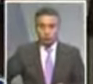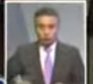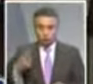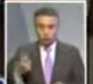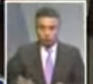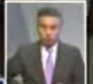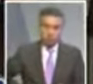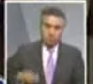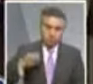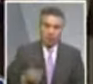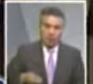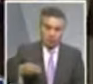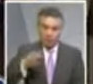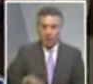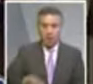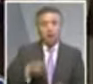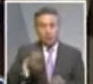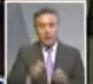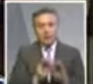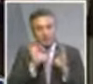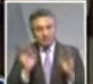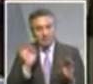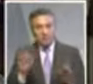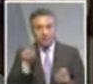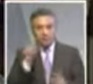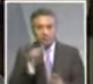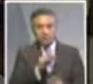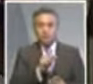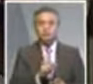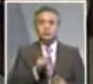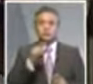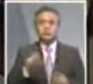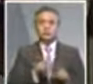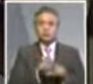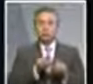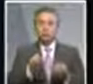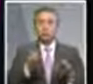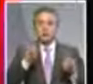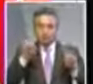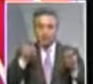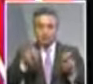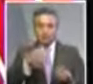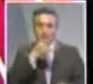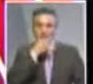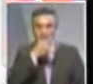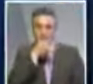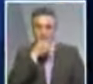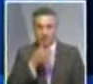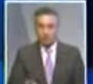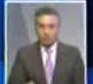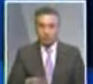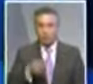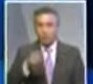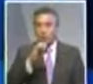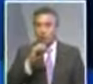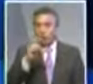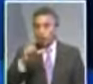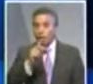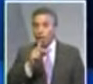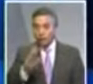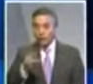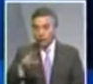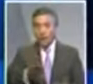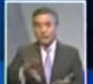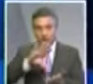bolsillo y especialmente en el componente de medicamentos. El informe de la OCDE señala que nuestro país aumentó